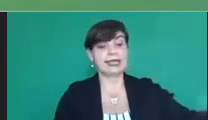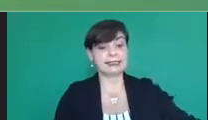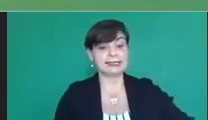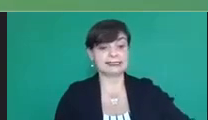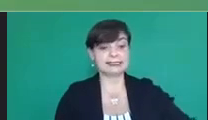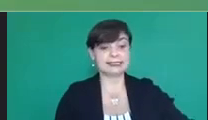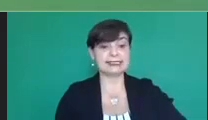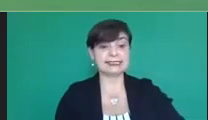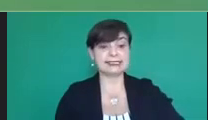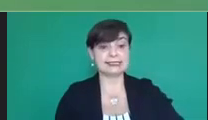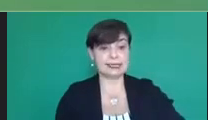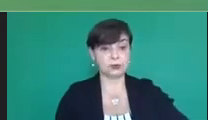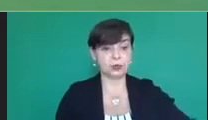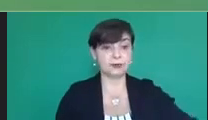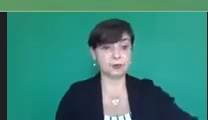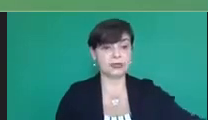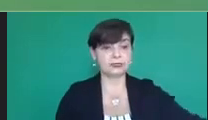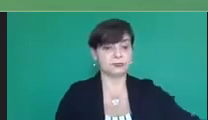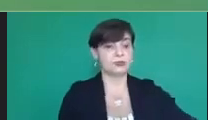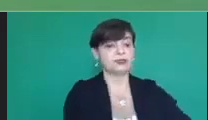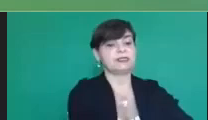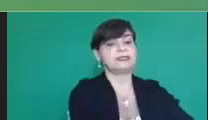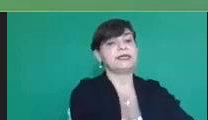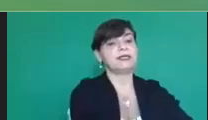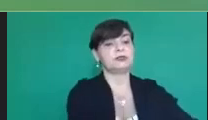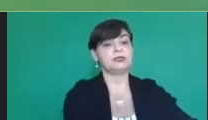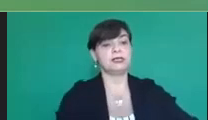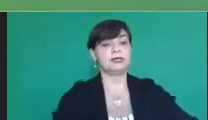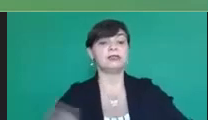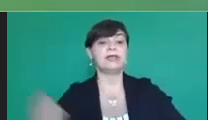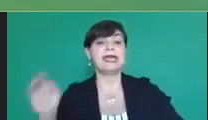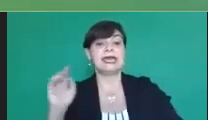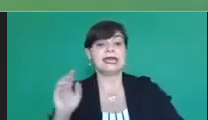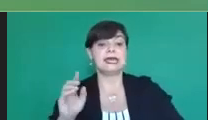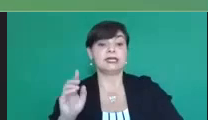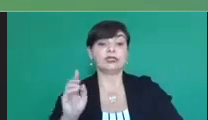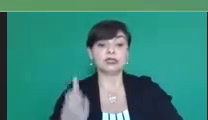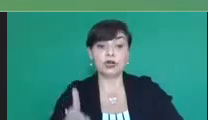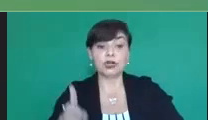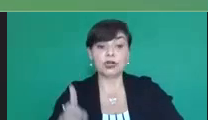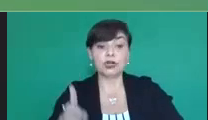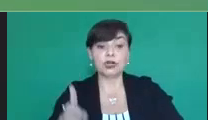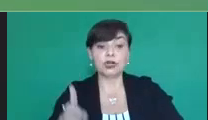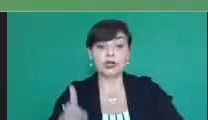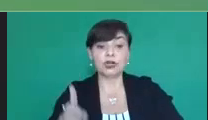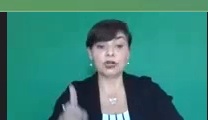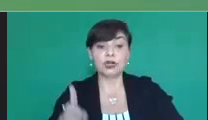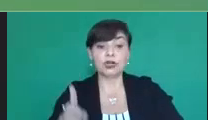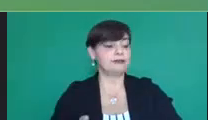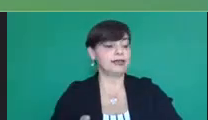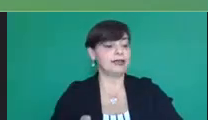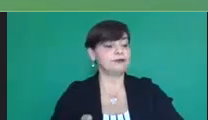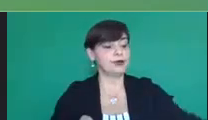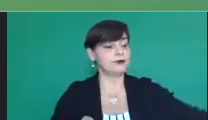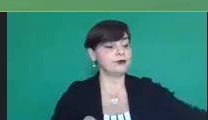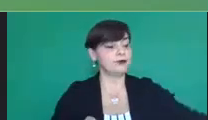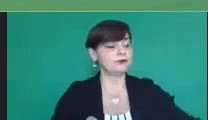esas 69 muestras potenciales positivos, solo 6 al final